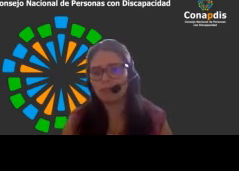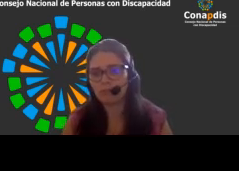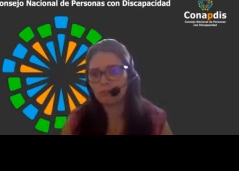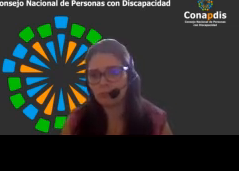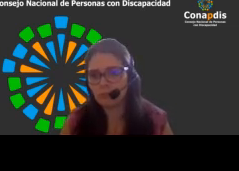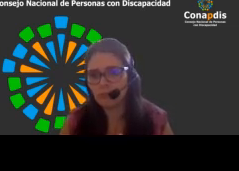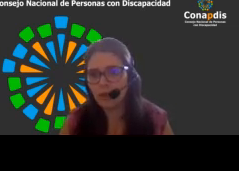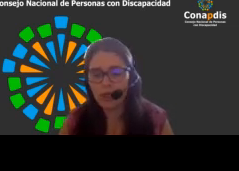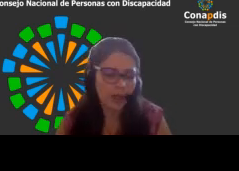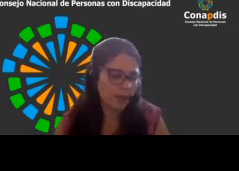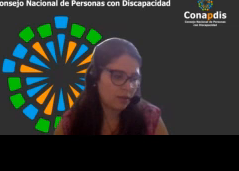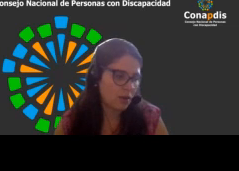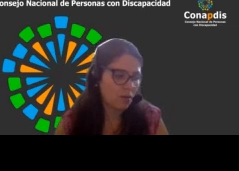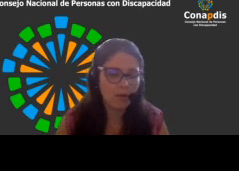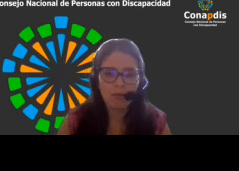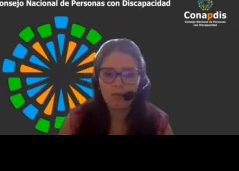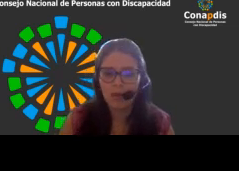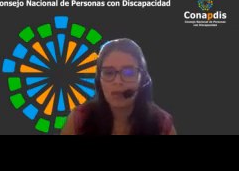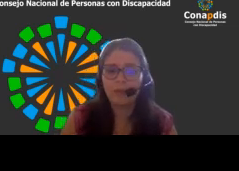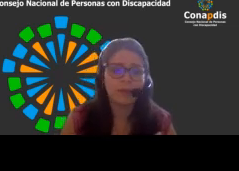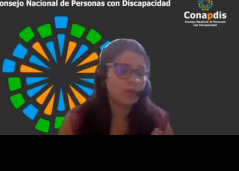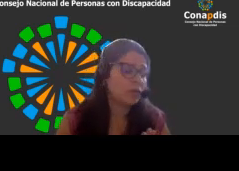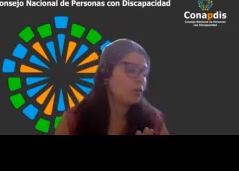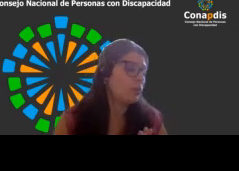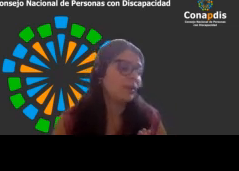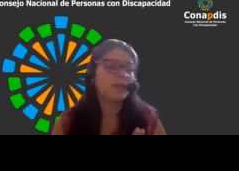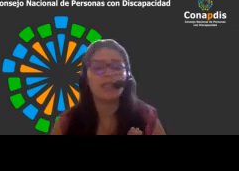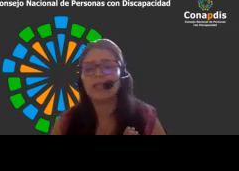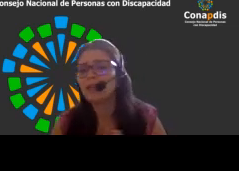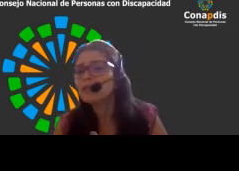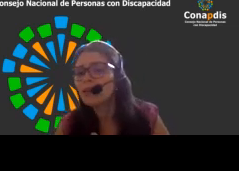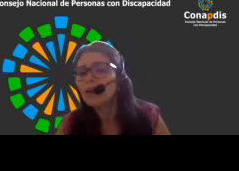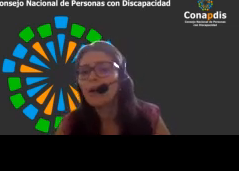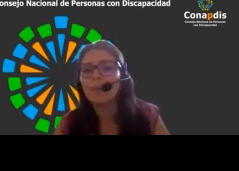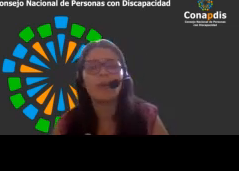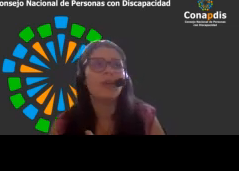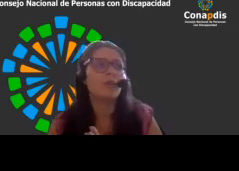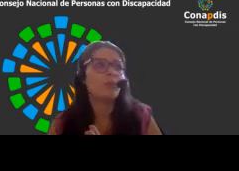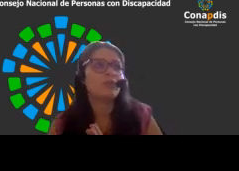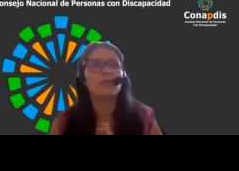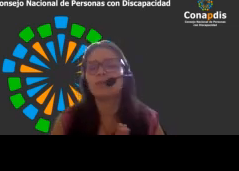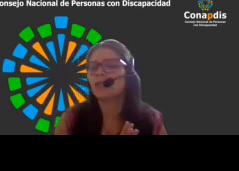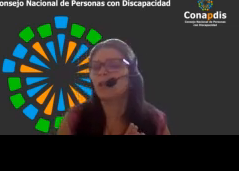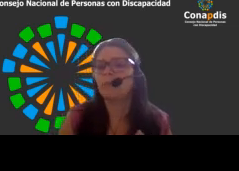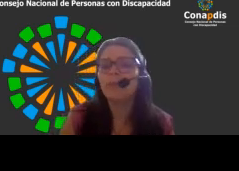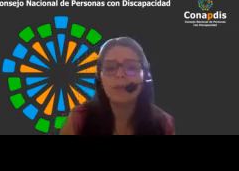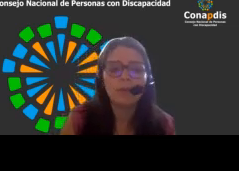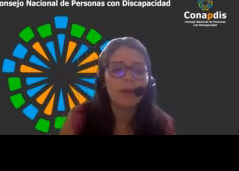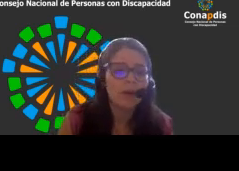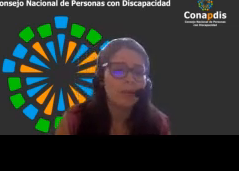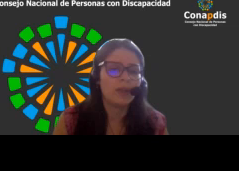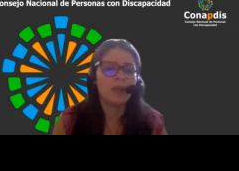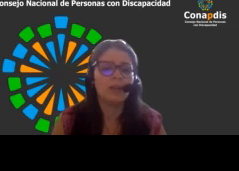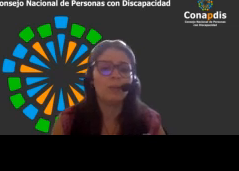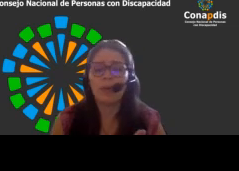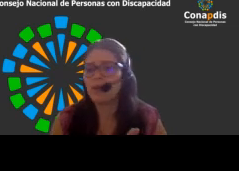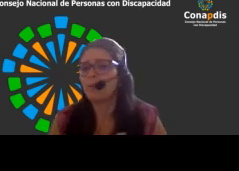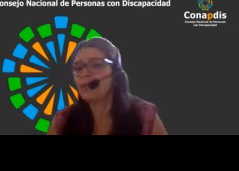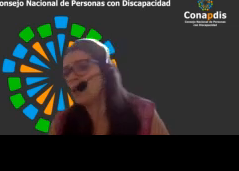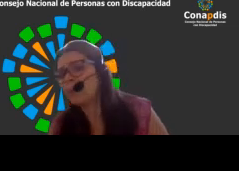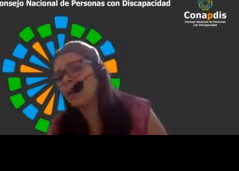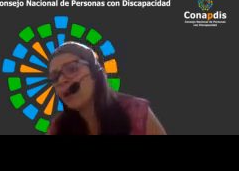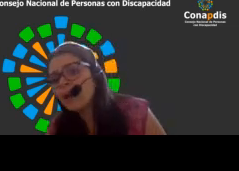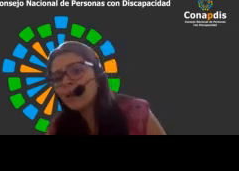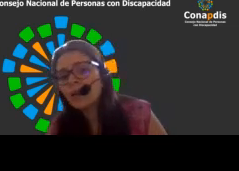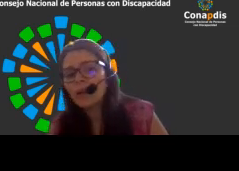licencia y la gente decía no después nosotros no pueden tener licencia porque después no escuchen el porque no